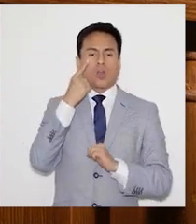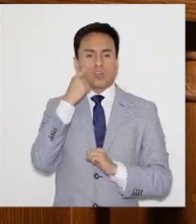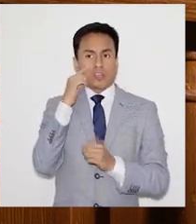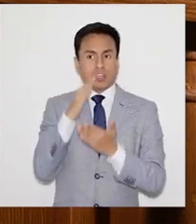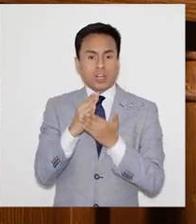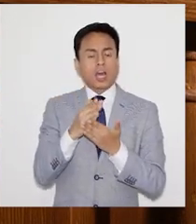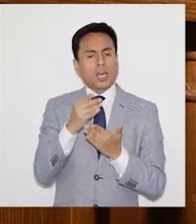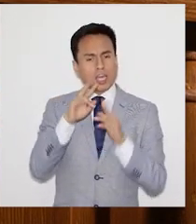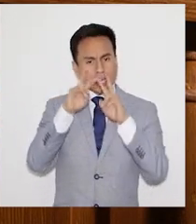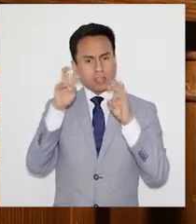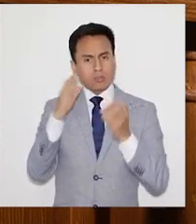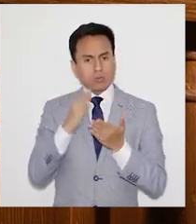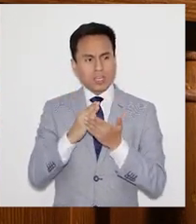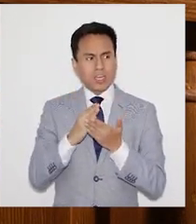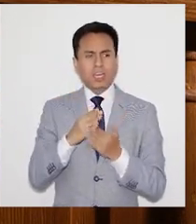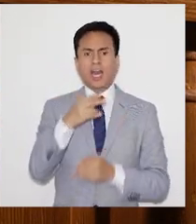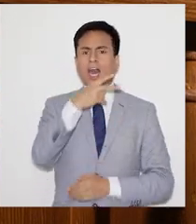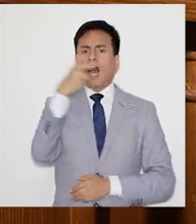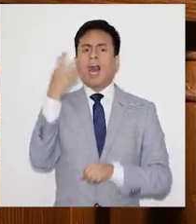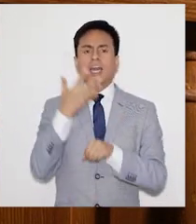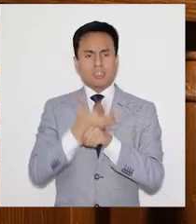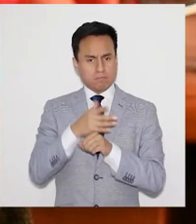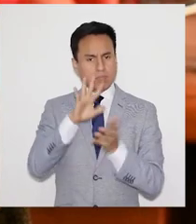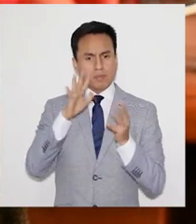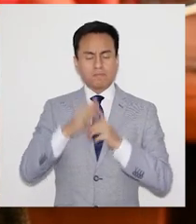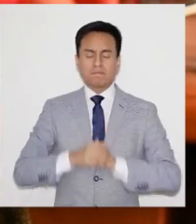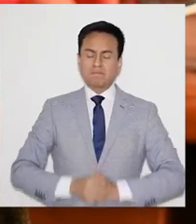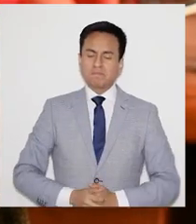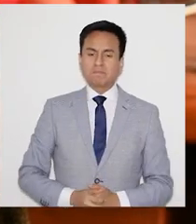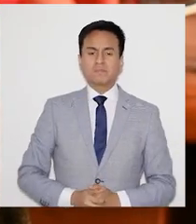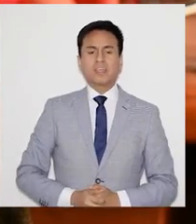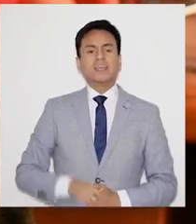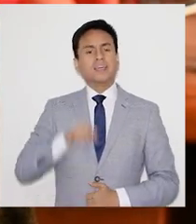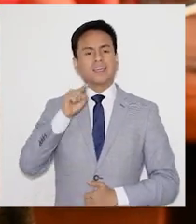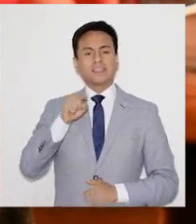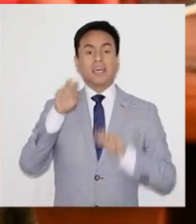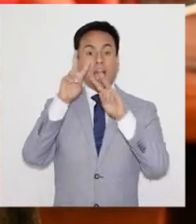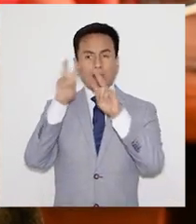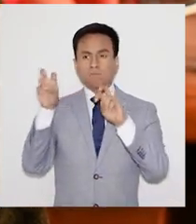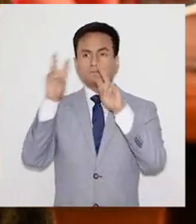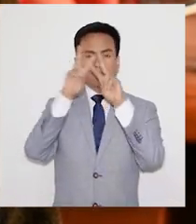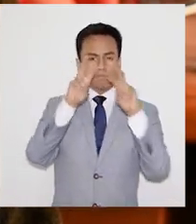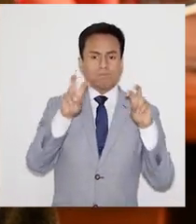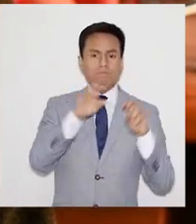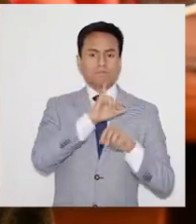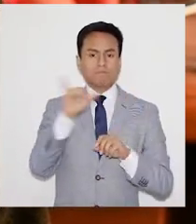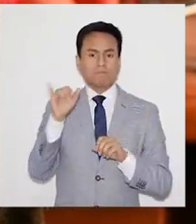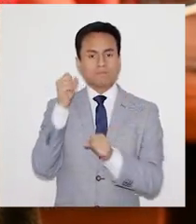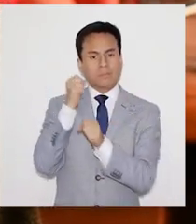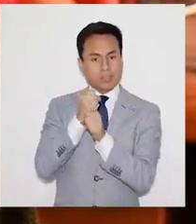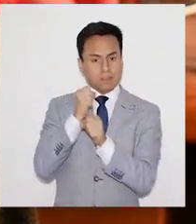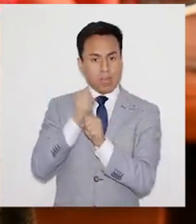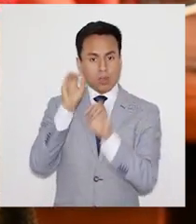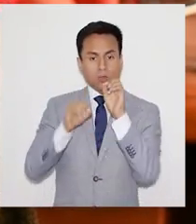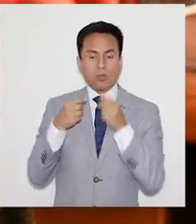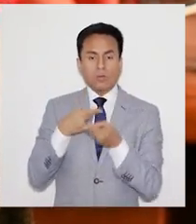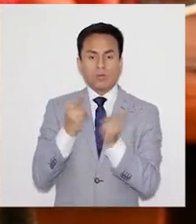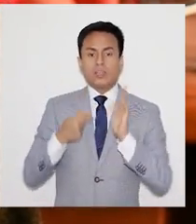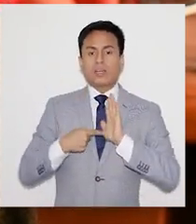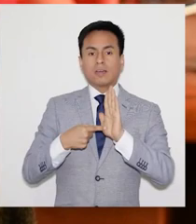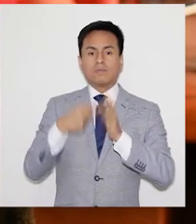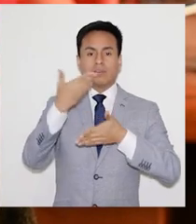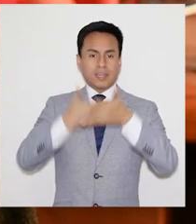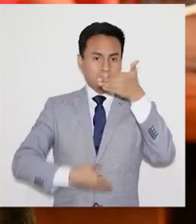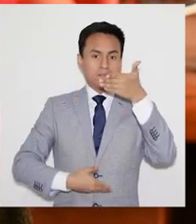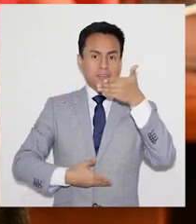conocen hasta hoy día, que eran como 200, y ese estudio derivó en un trabajo que publicamos en